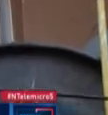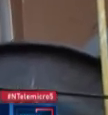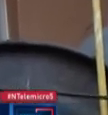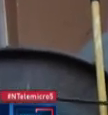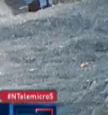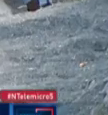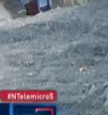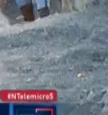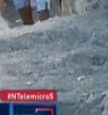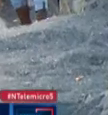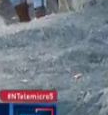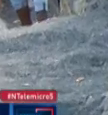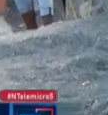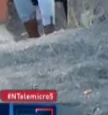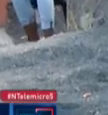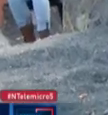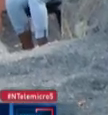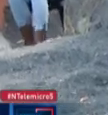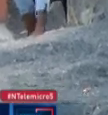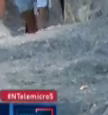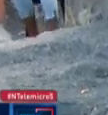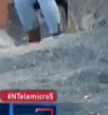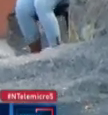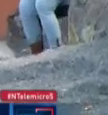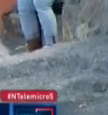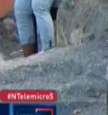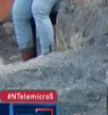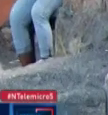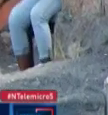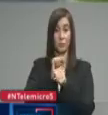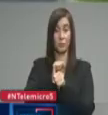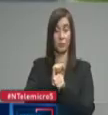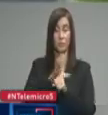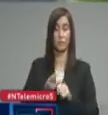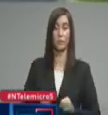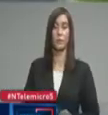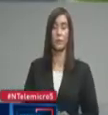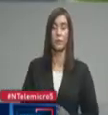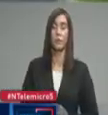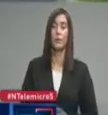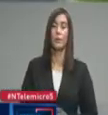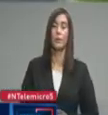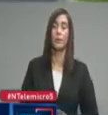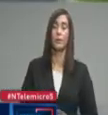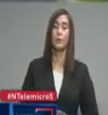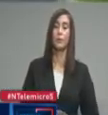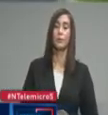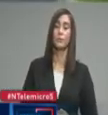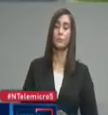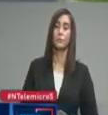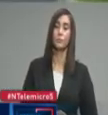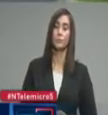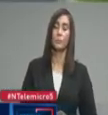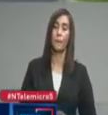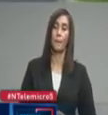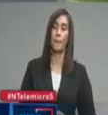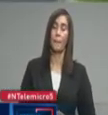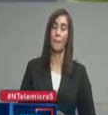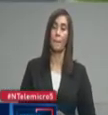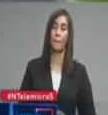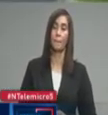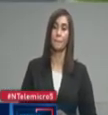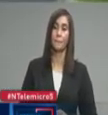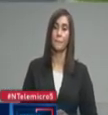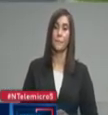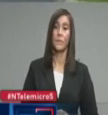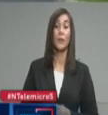más cautelosa con el distanciamiento físico en las calles. Lo que es claro de que estas medidas